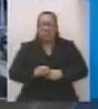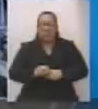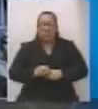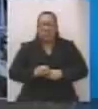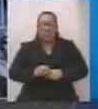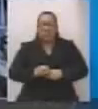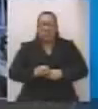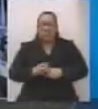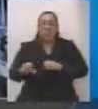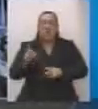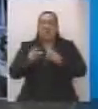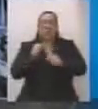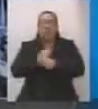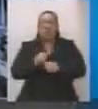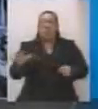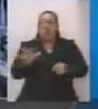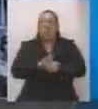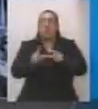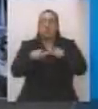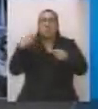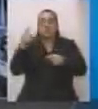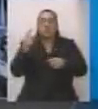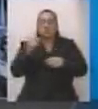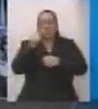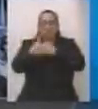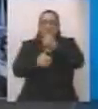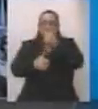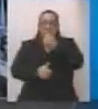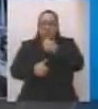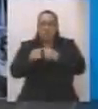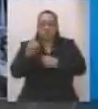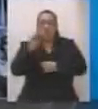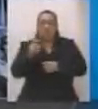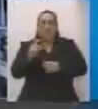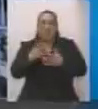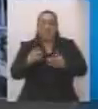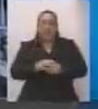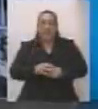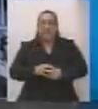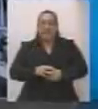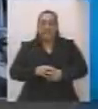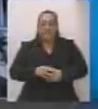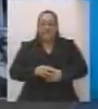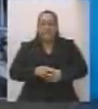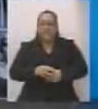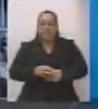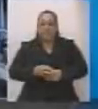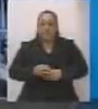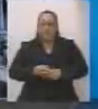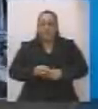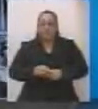los trabajadores ocupen puestos gerenciales y subordinados, y el monto del producto depende de los niveles de